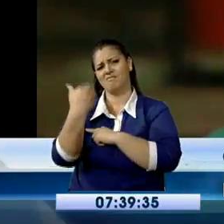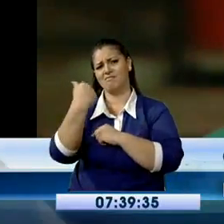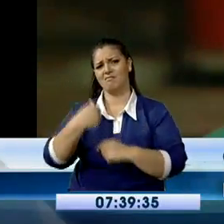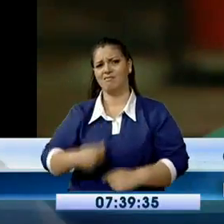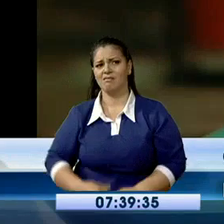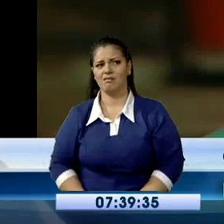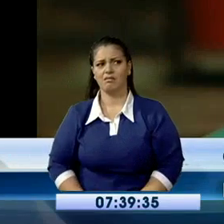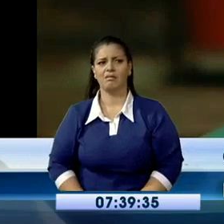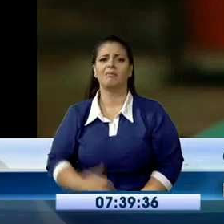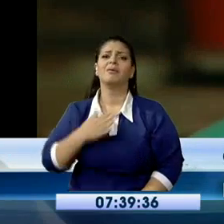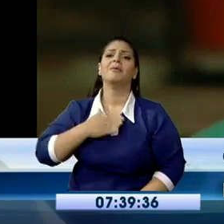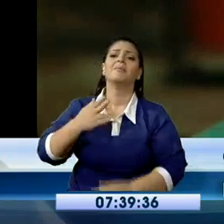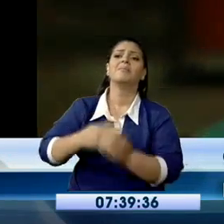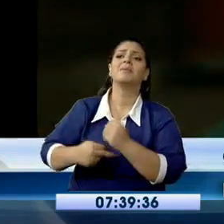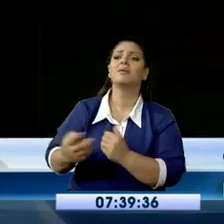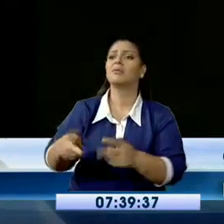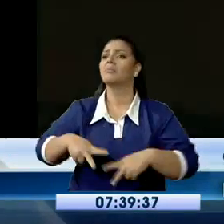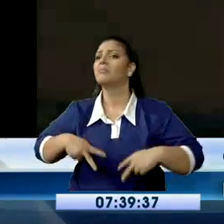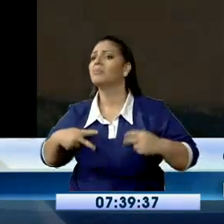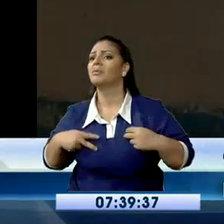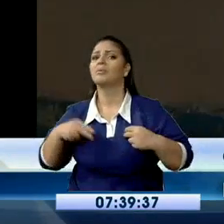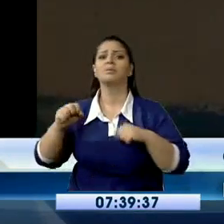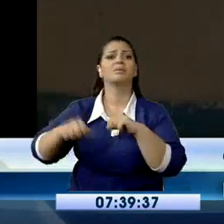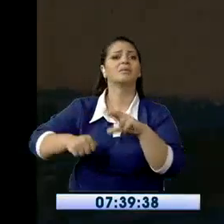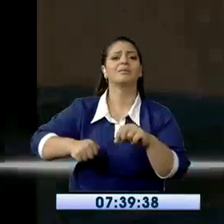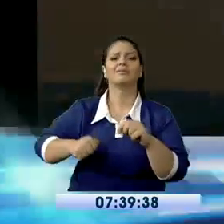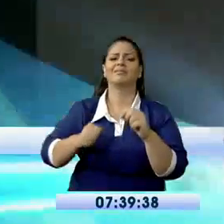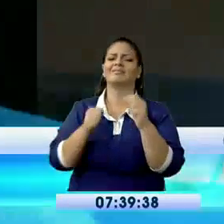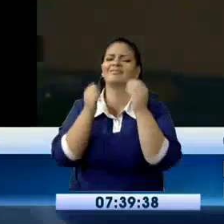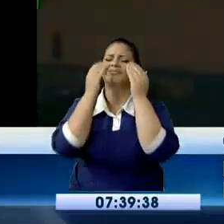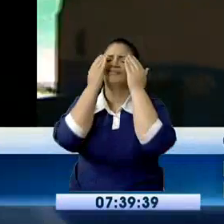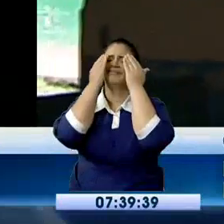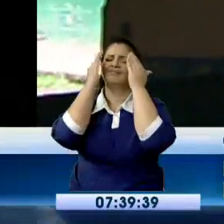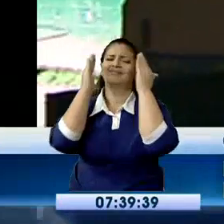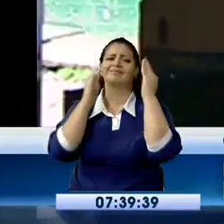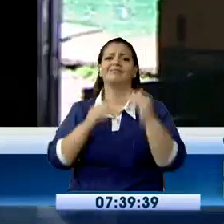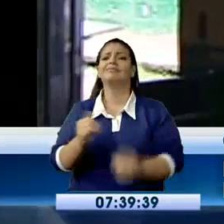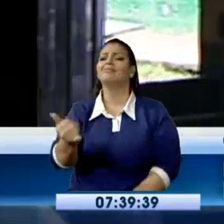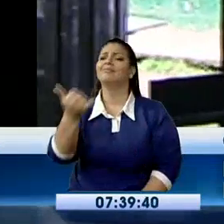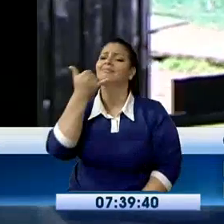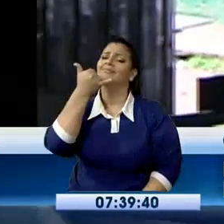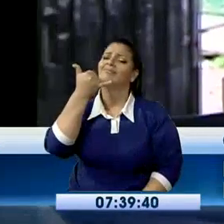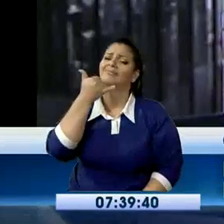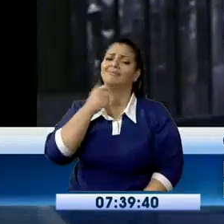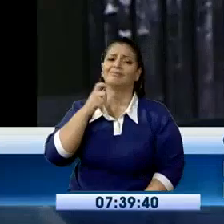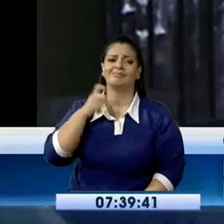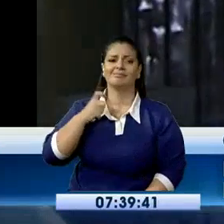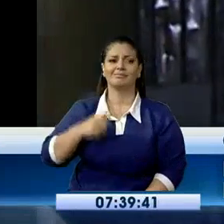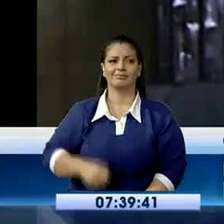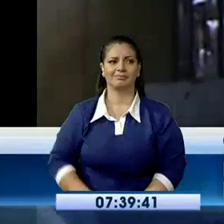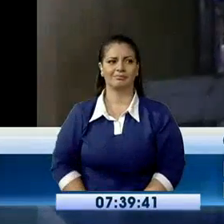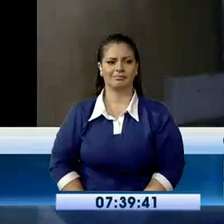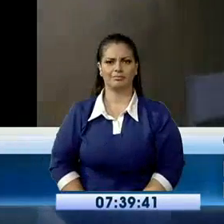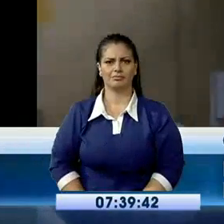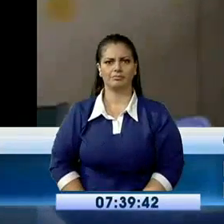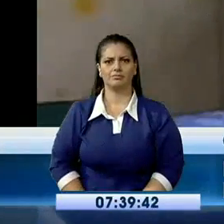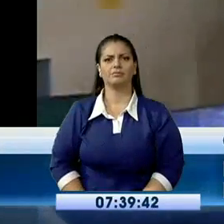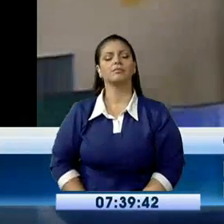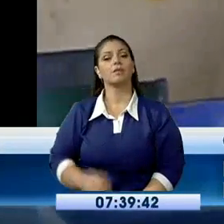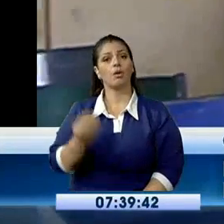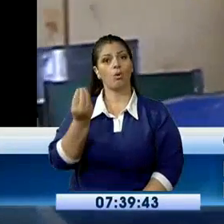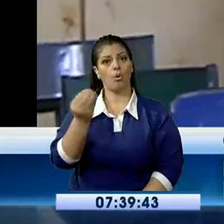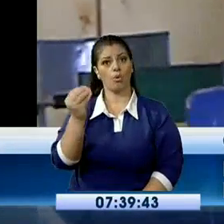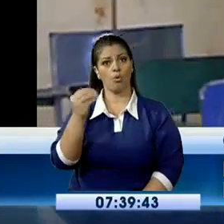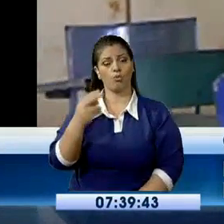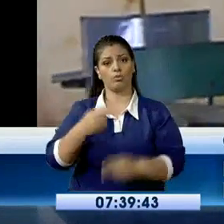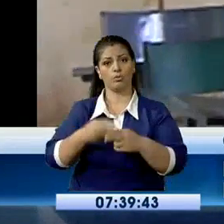llamada. Pero de él. Carlos Antonio cursaba el cuarto año de electromecánica del ciclo diversificado. Esta es